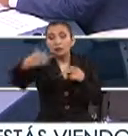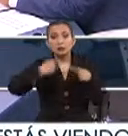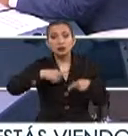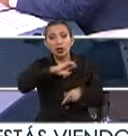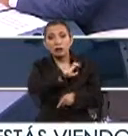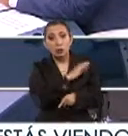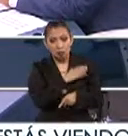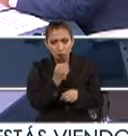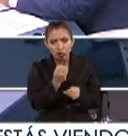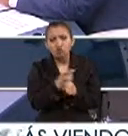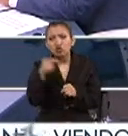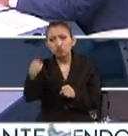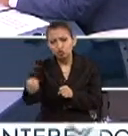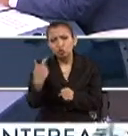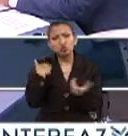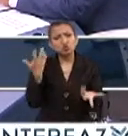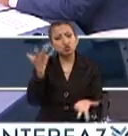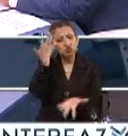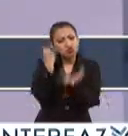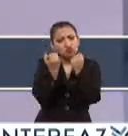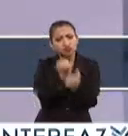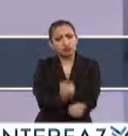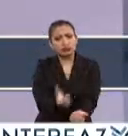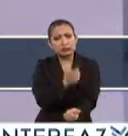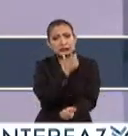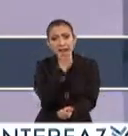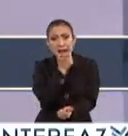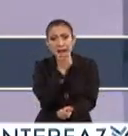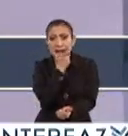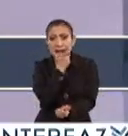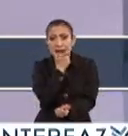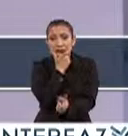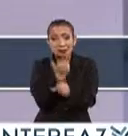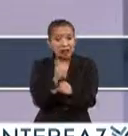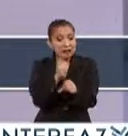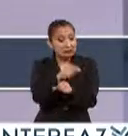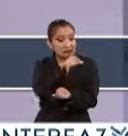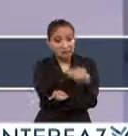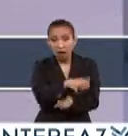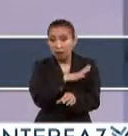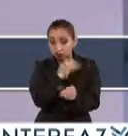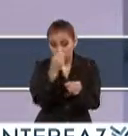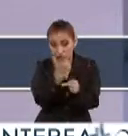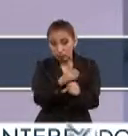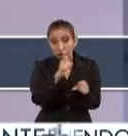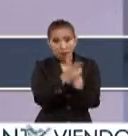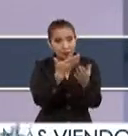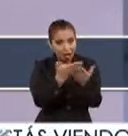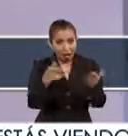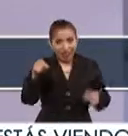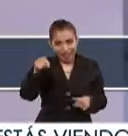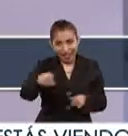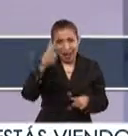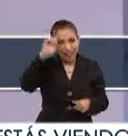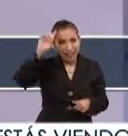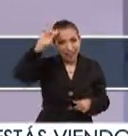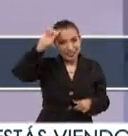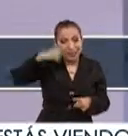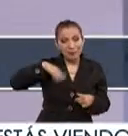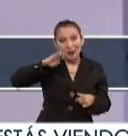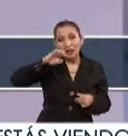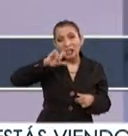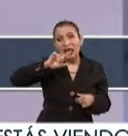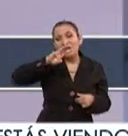españoles la oportunidad de hacerse con un buen dominio del inglés, incluido taxistas. Hay muchos taxistas ahora en Madrid, Barcelona,